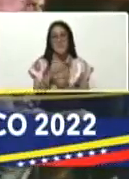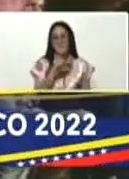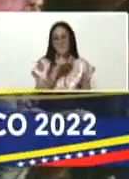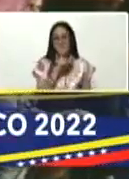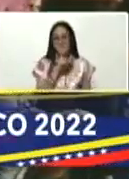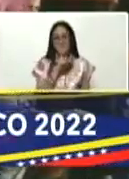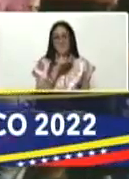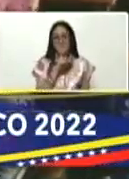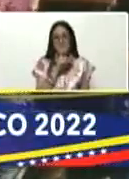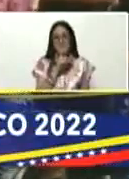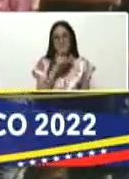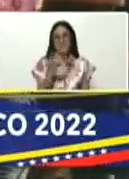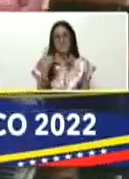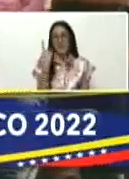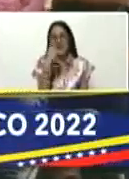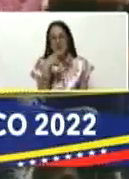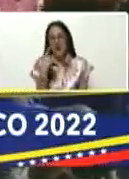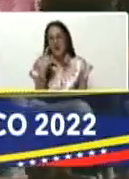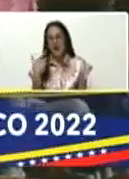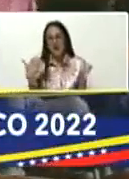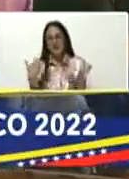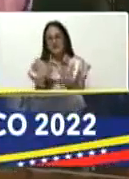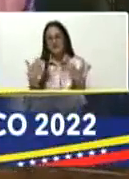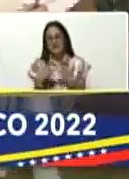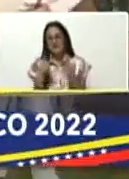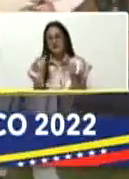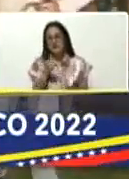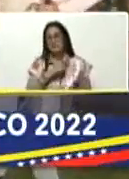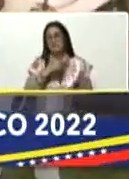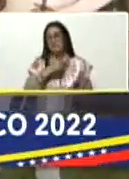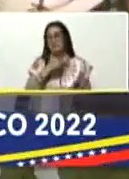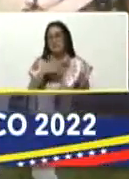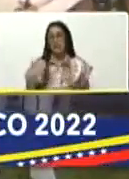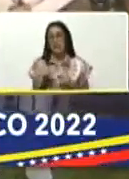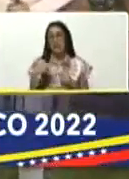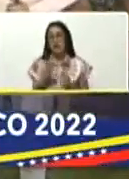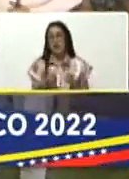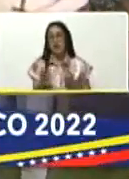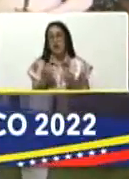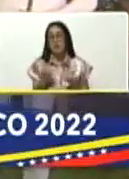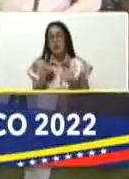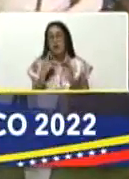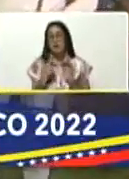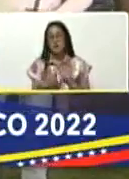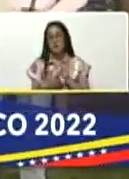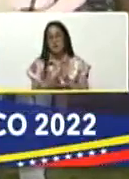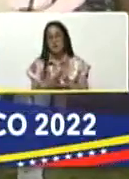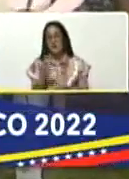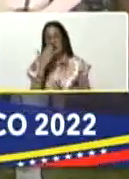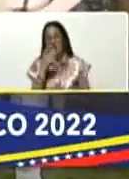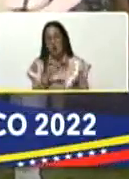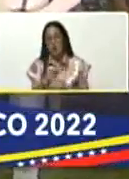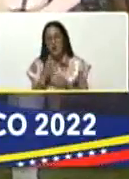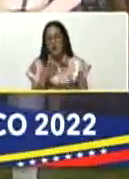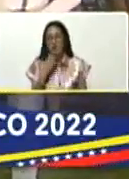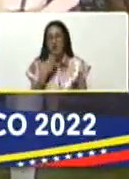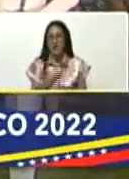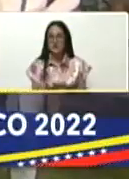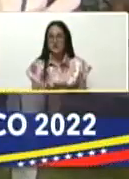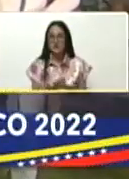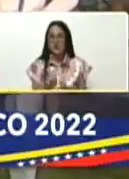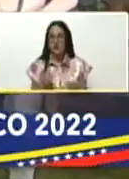la cara en la guerra económica, señor presidente. Le doy aquí delante del señor gobernador también las gracias porque